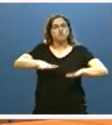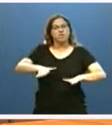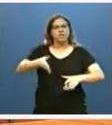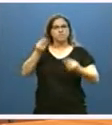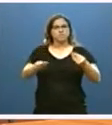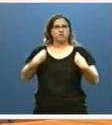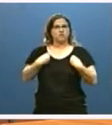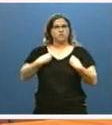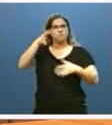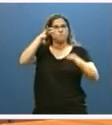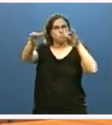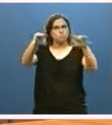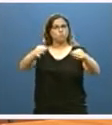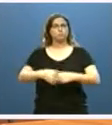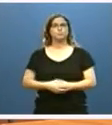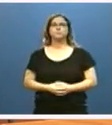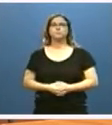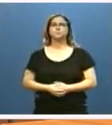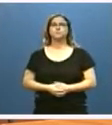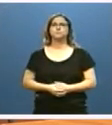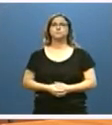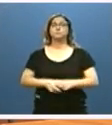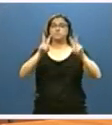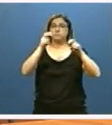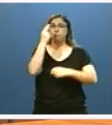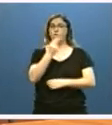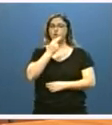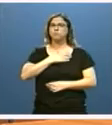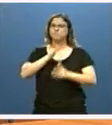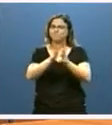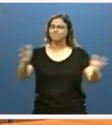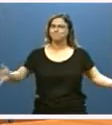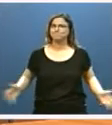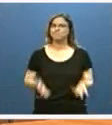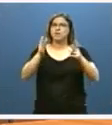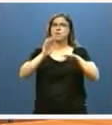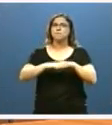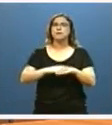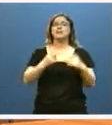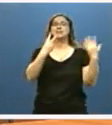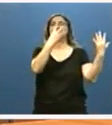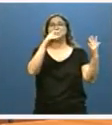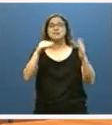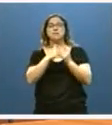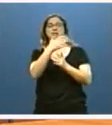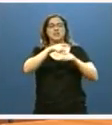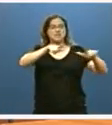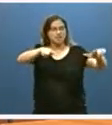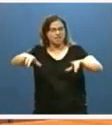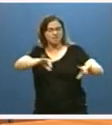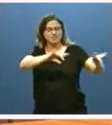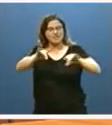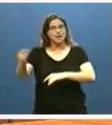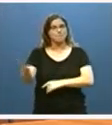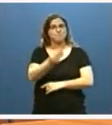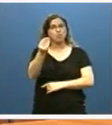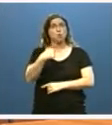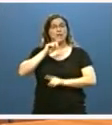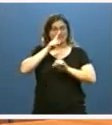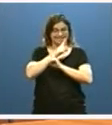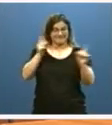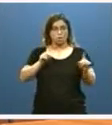pueblos sobre nuestro compromiso de impulsar la mejora de 7.500 explotaciones en la primera convocatoria en